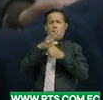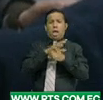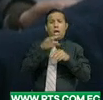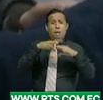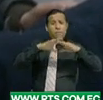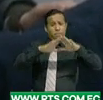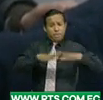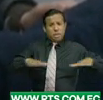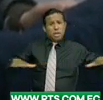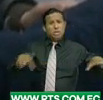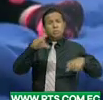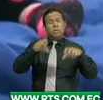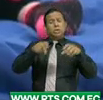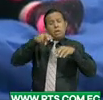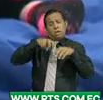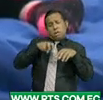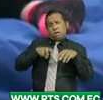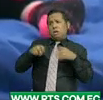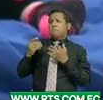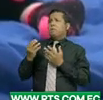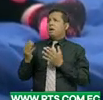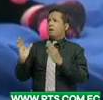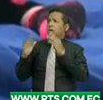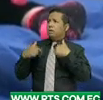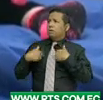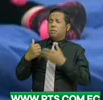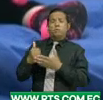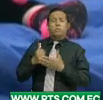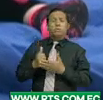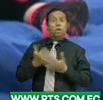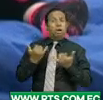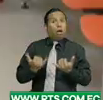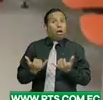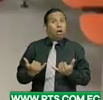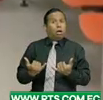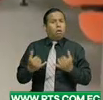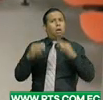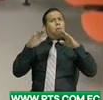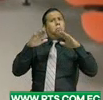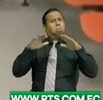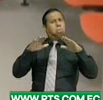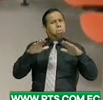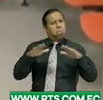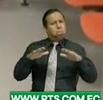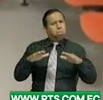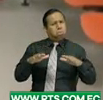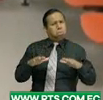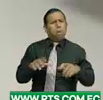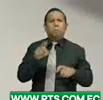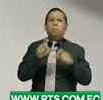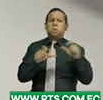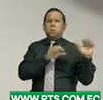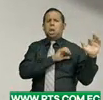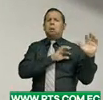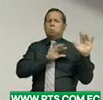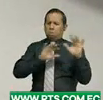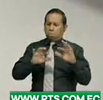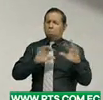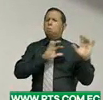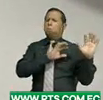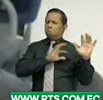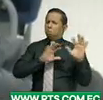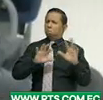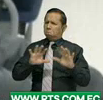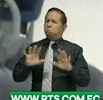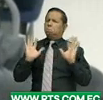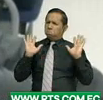se podía ver personas a la espera de atención. Sin embargo, ahora el panorama es mucho más alentador. Esta pequeña sala, en